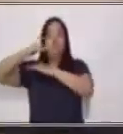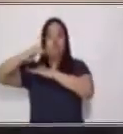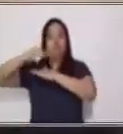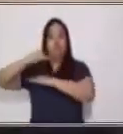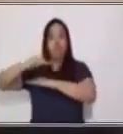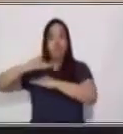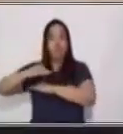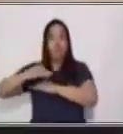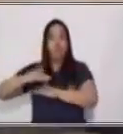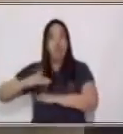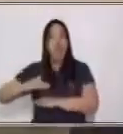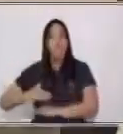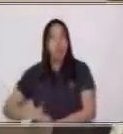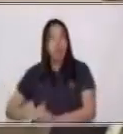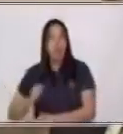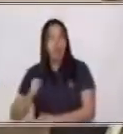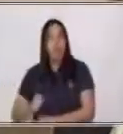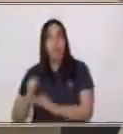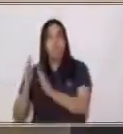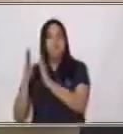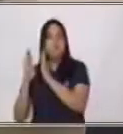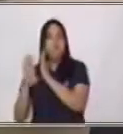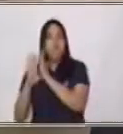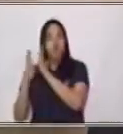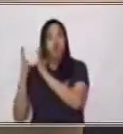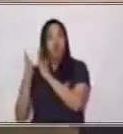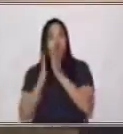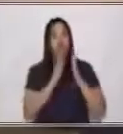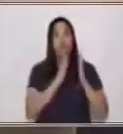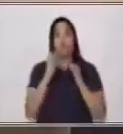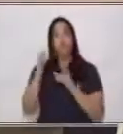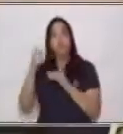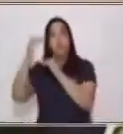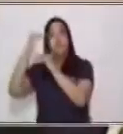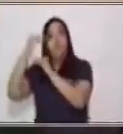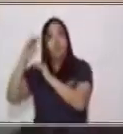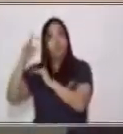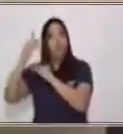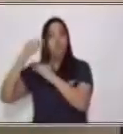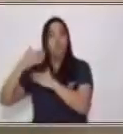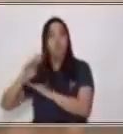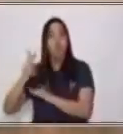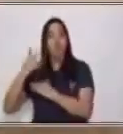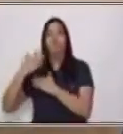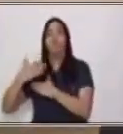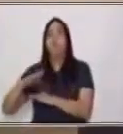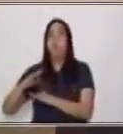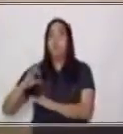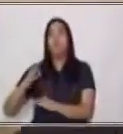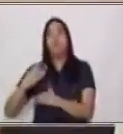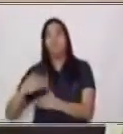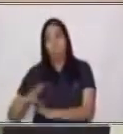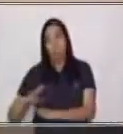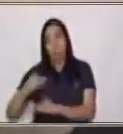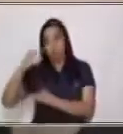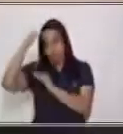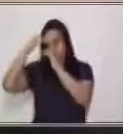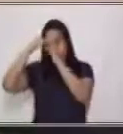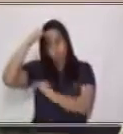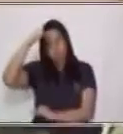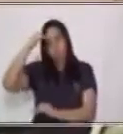2. Quiere decir primer fila, pero está en la segunda columna. Y entonces el número